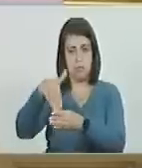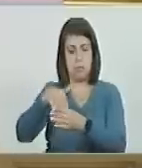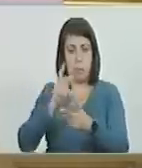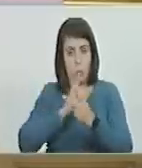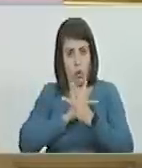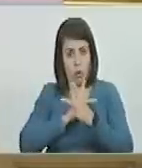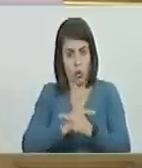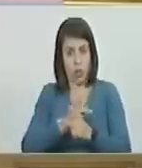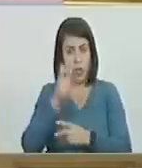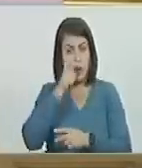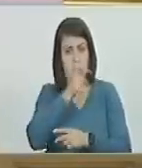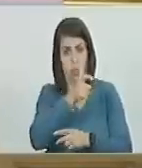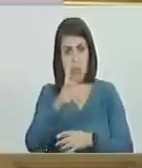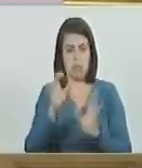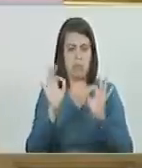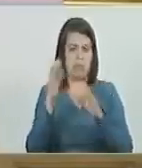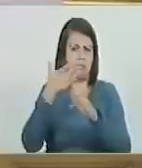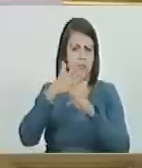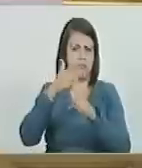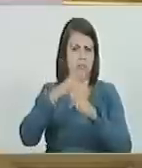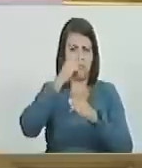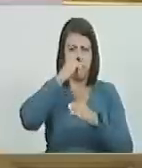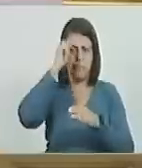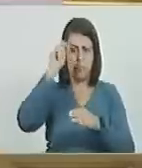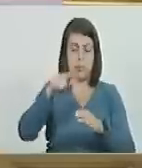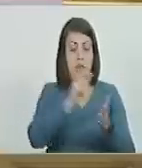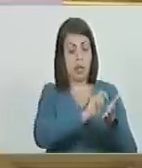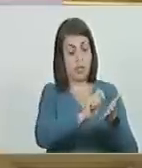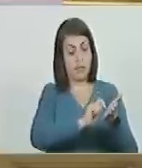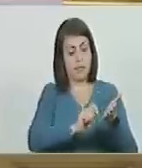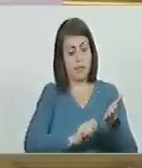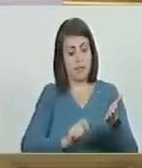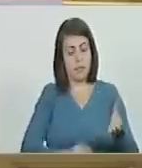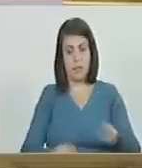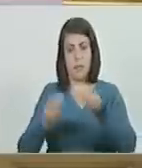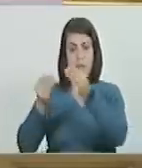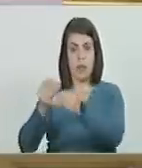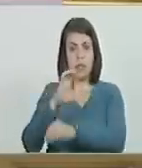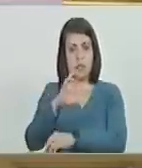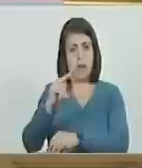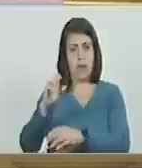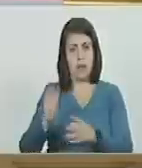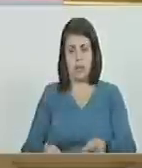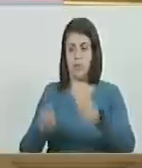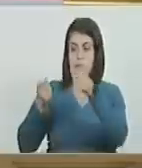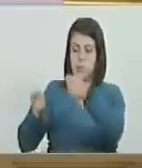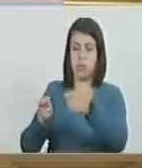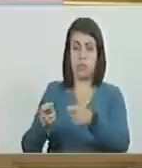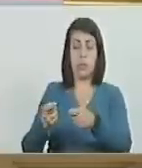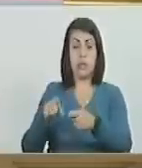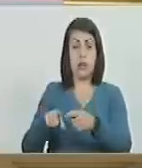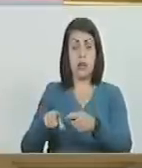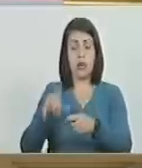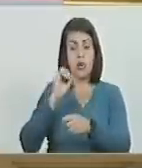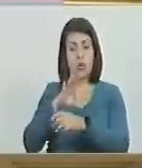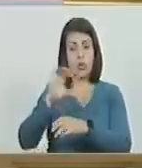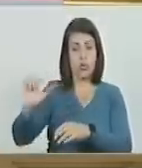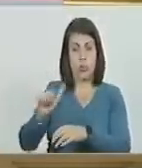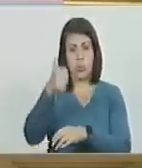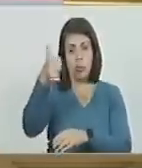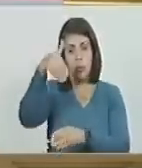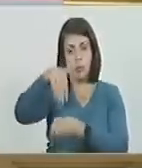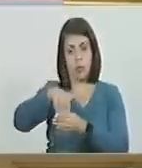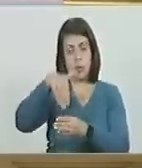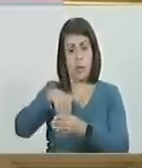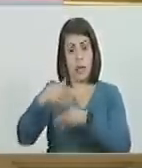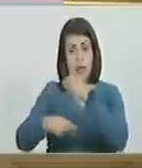voluntad del elector, importaba el acta que llegaba a la sede del llamado Consejo Supremo Electoral, y esa acta